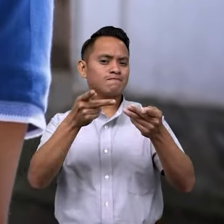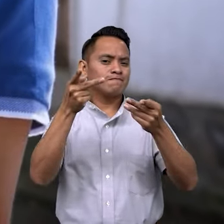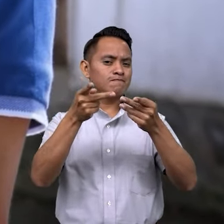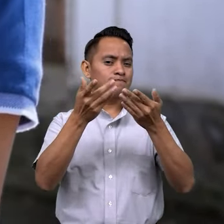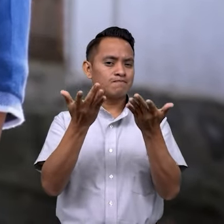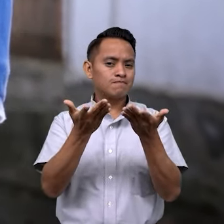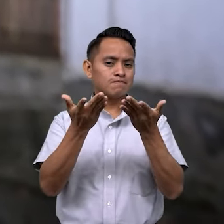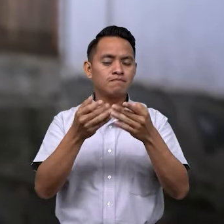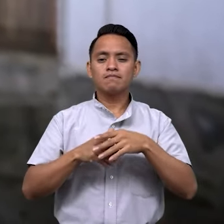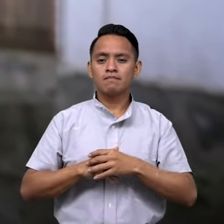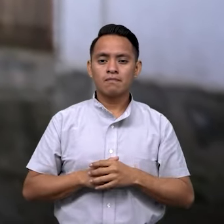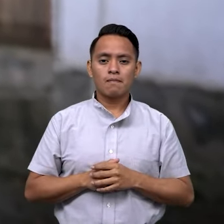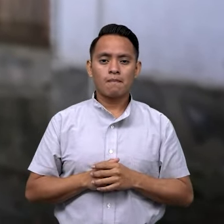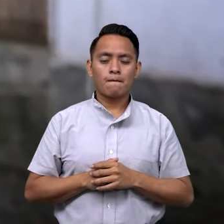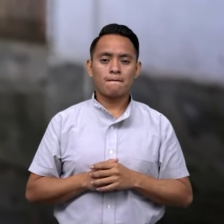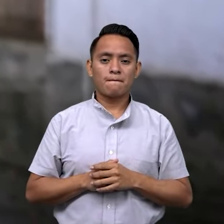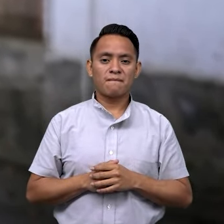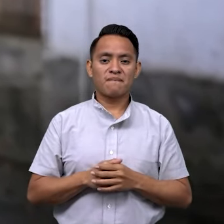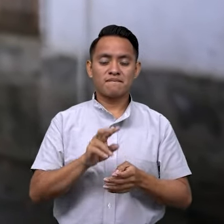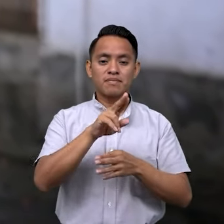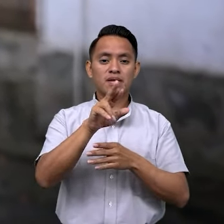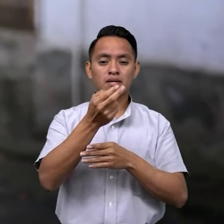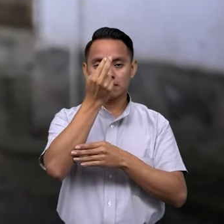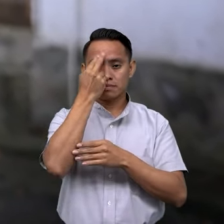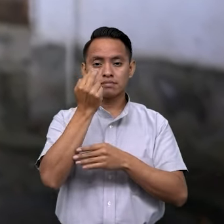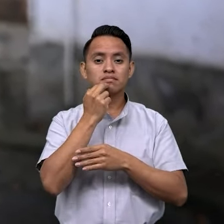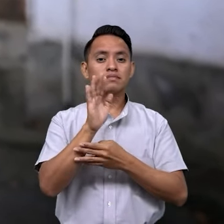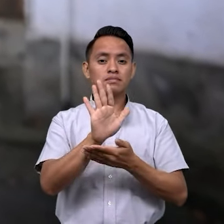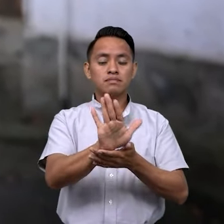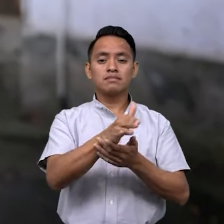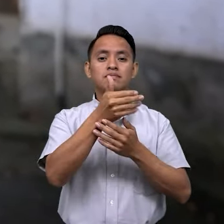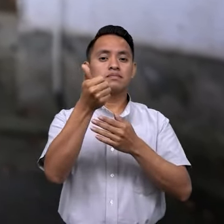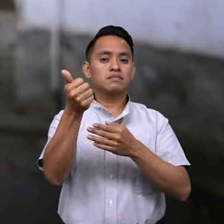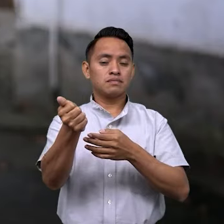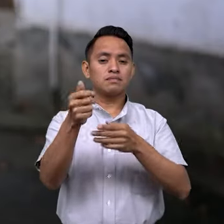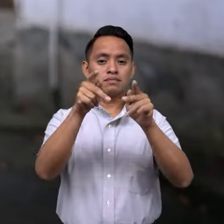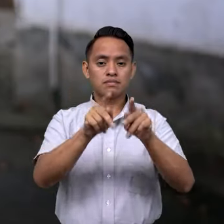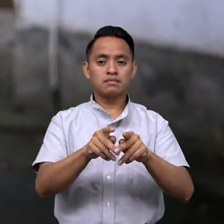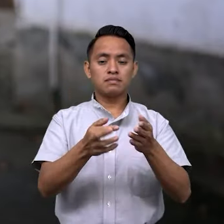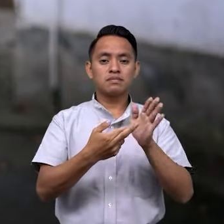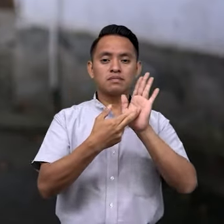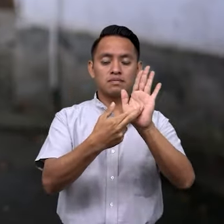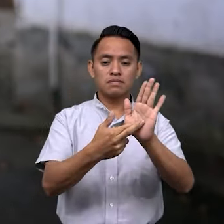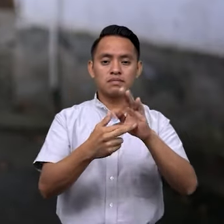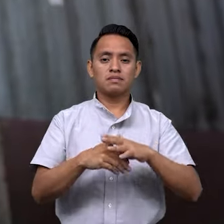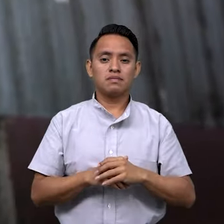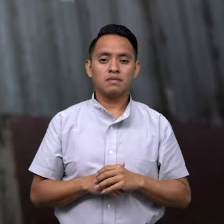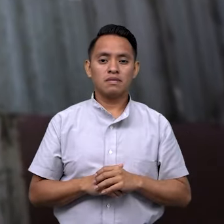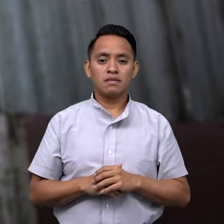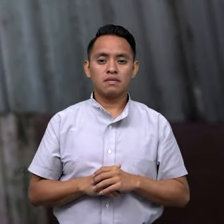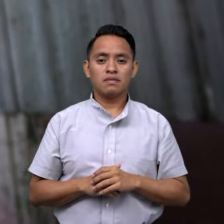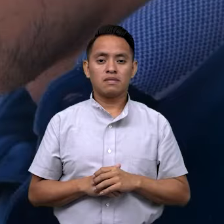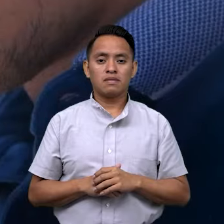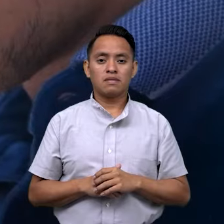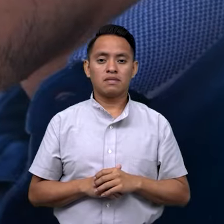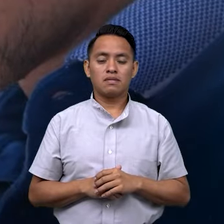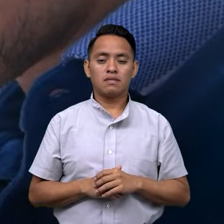año? Esa misma pregunta se la hicimos a varias personas y estas fueron sus respuestas.